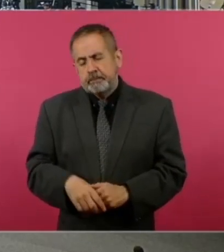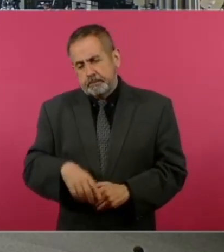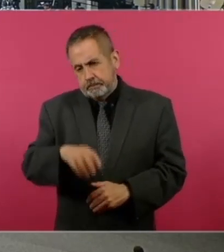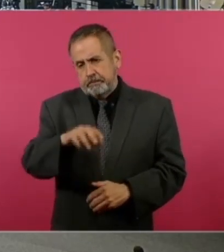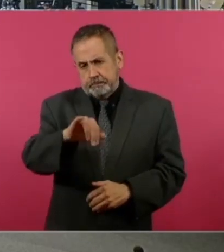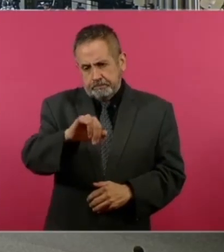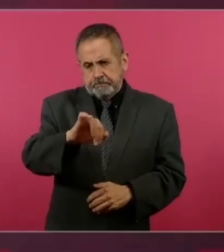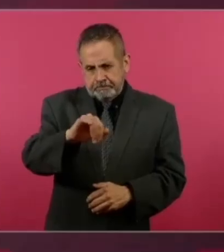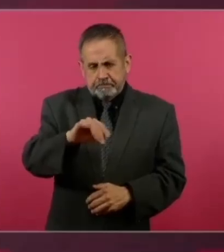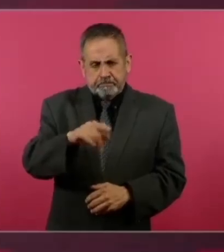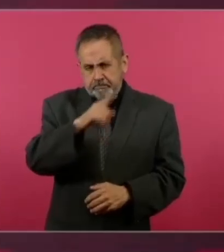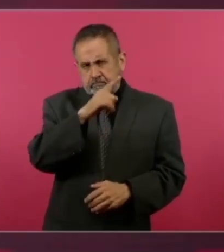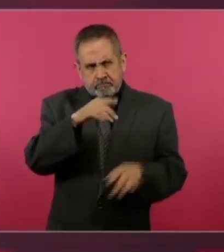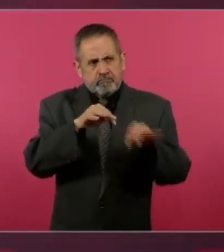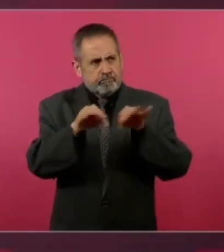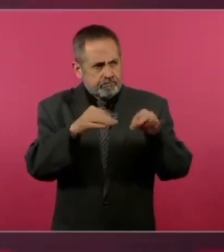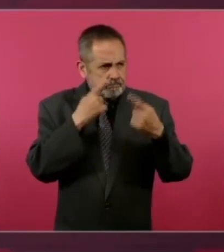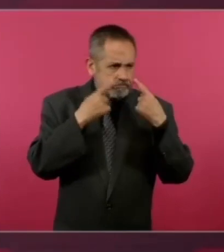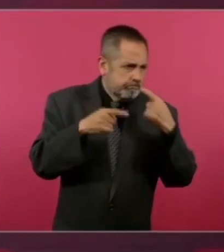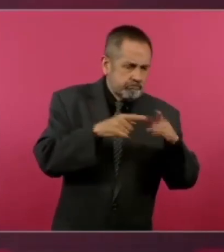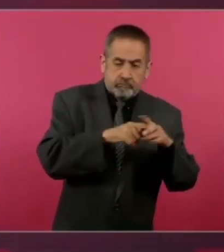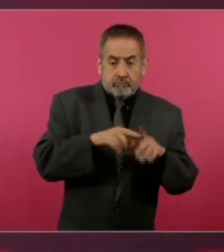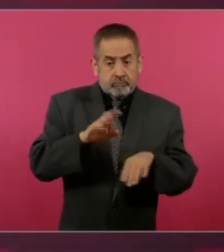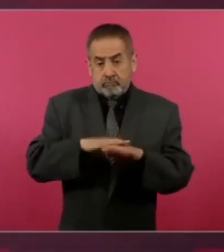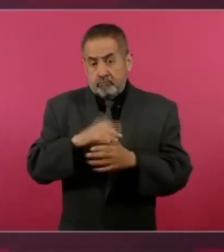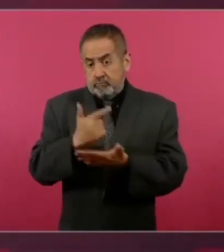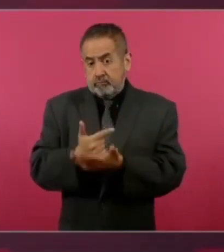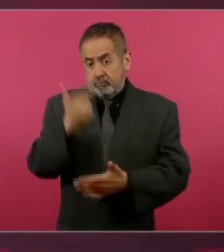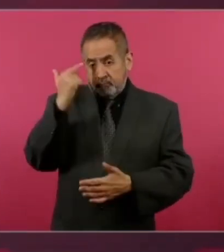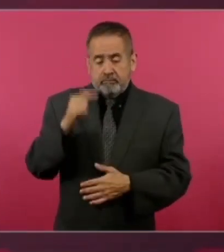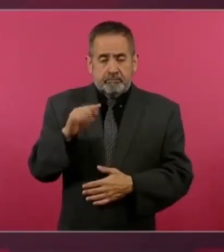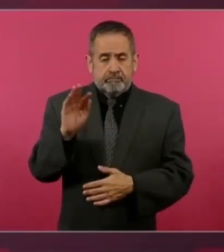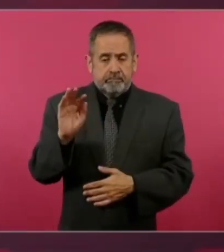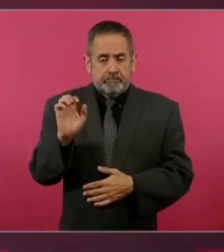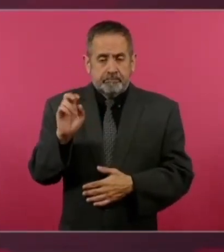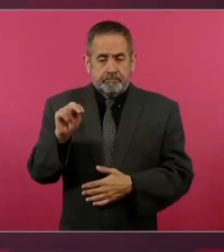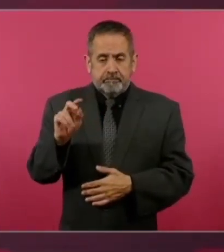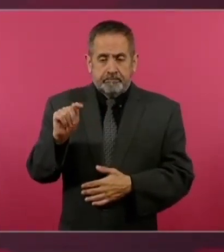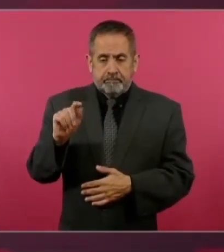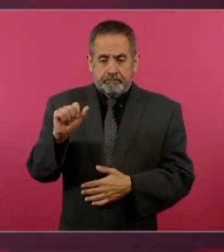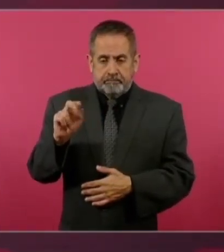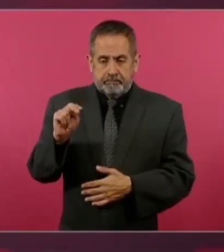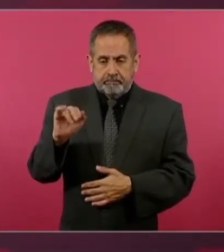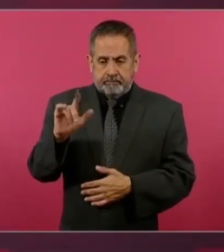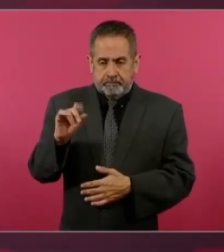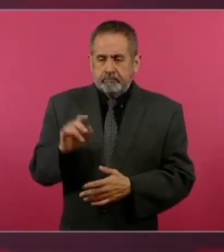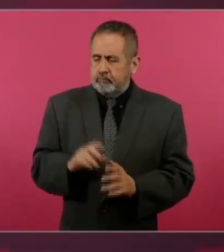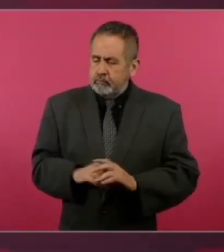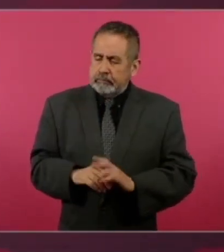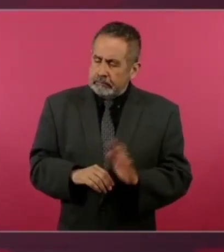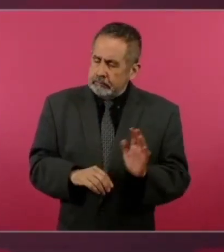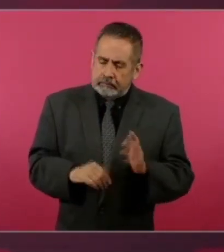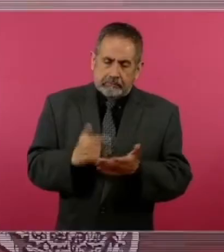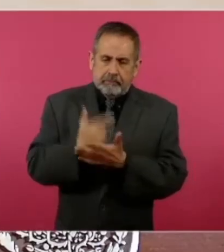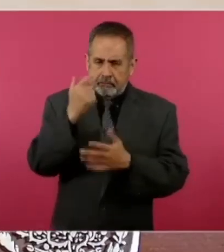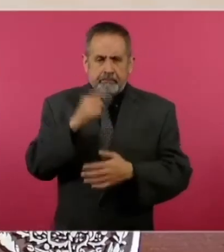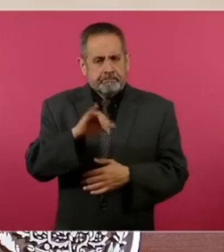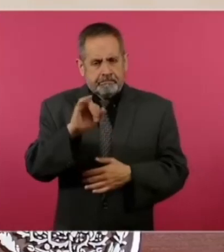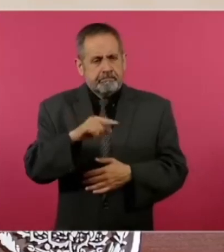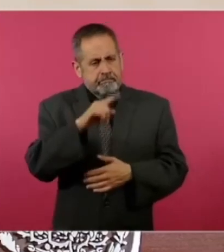muy grave la situación del fentanilo en Estados Unidos. Y sí están